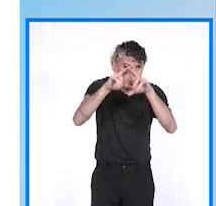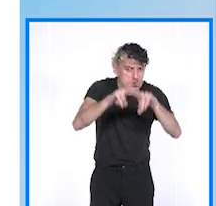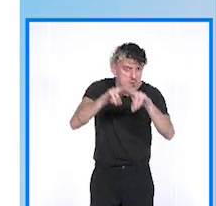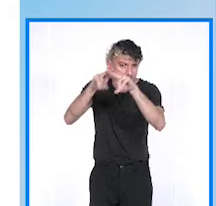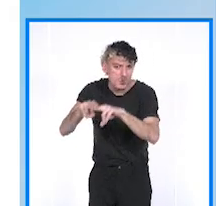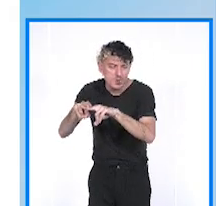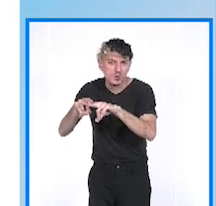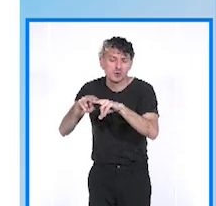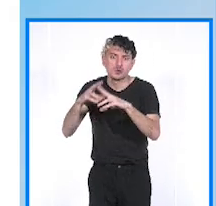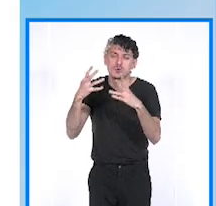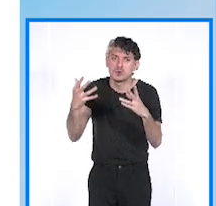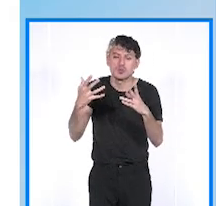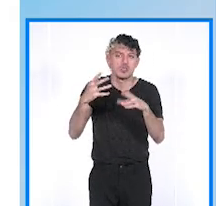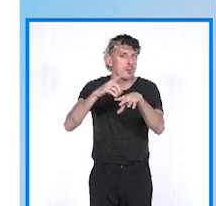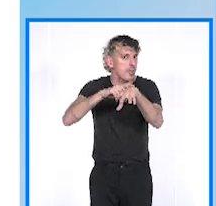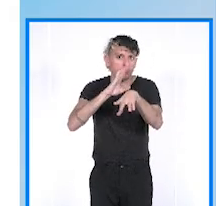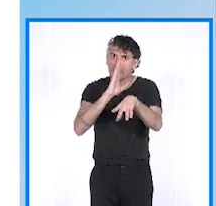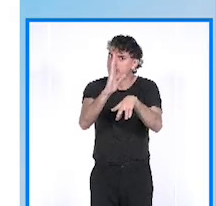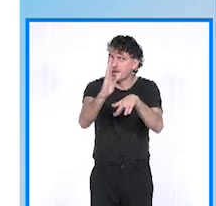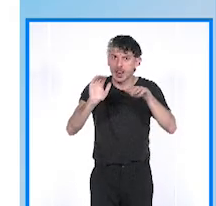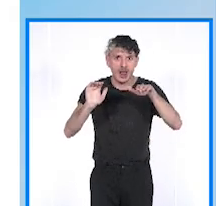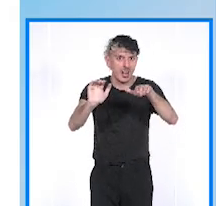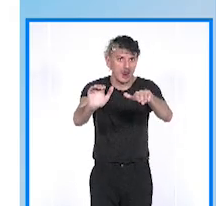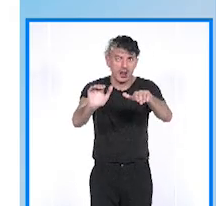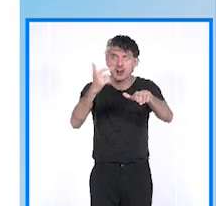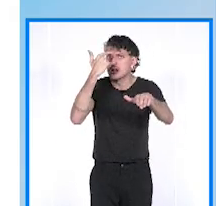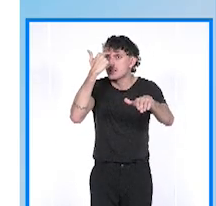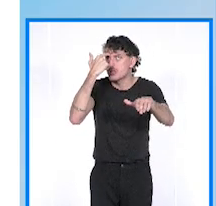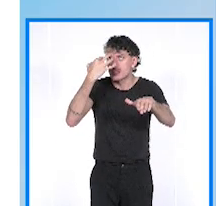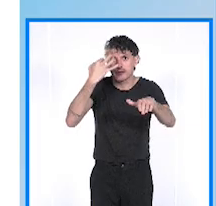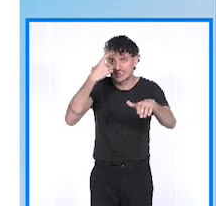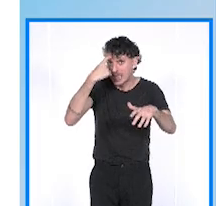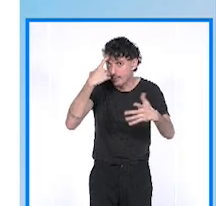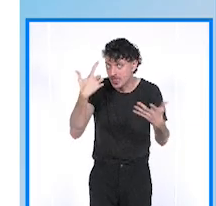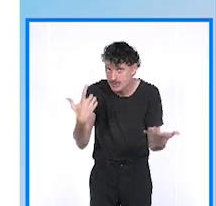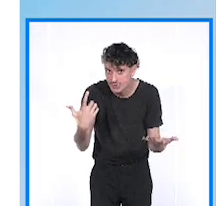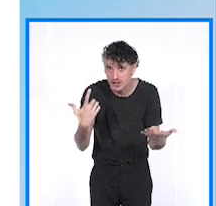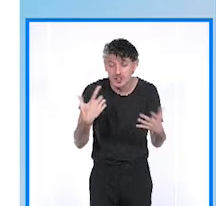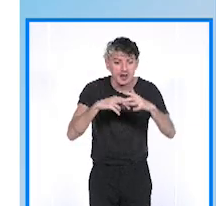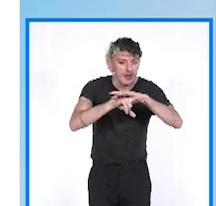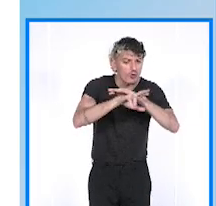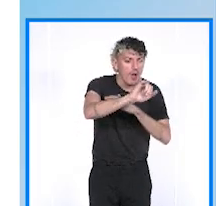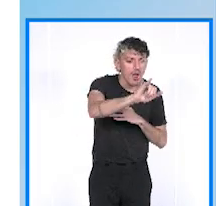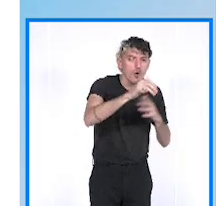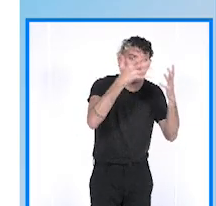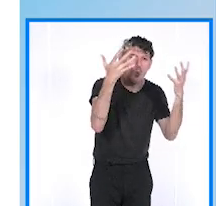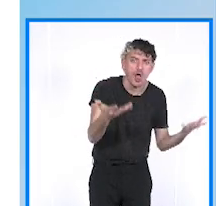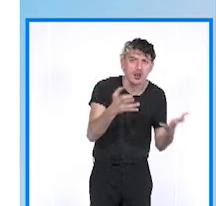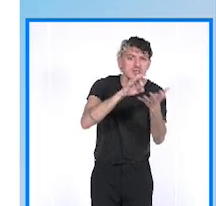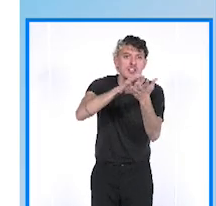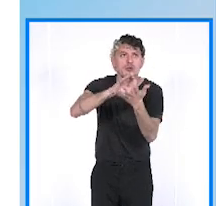Muy ecosistémica y en tiempo real eh en mente Cuáles son los eh Cuáles son los recursos existentes Cuáles son los